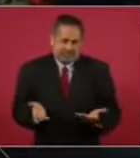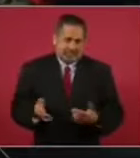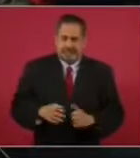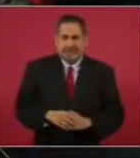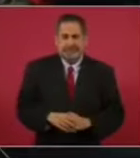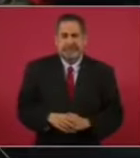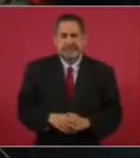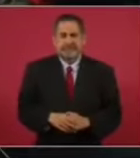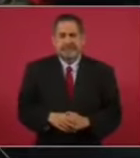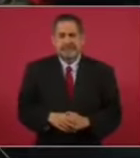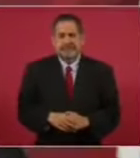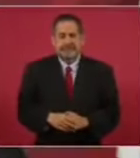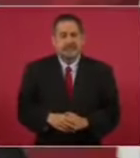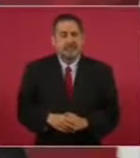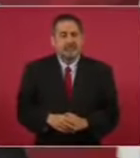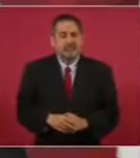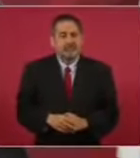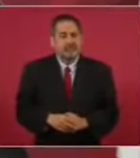Es